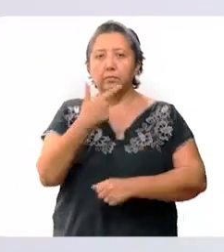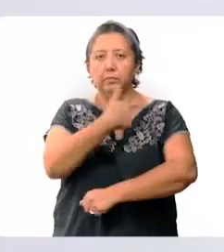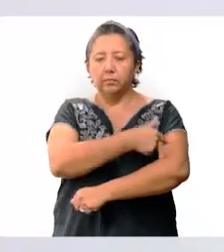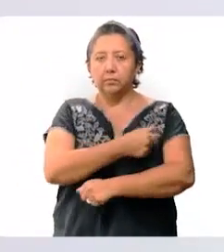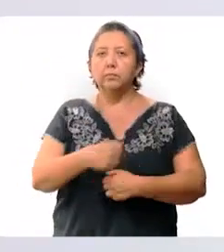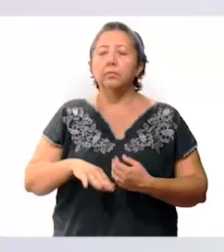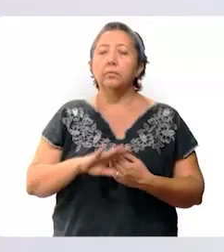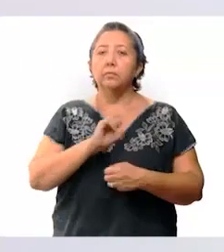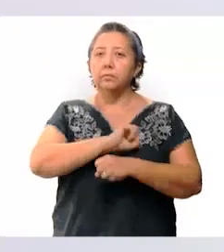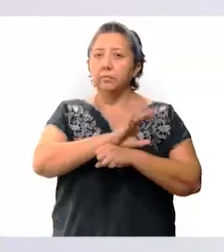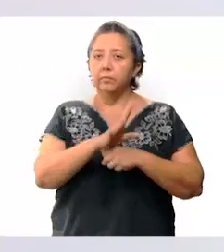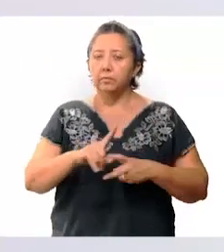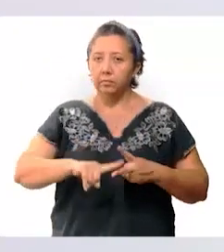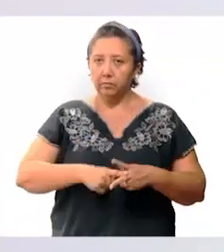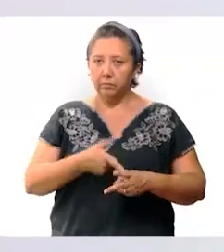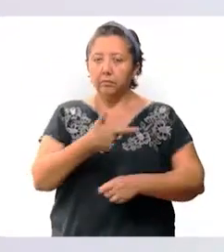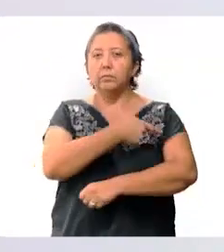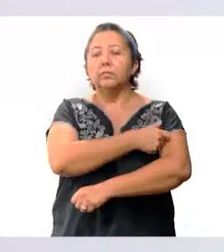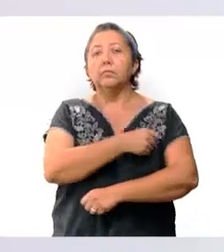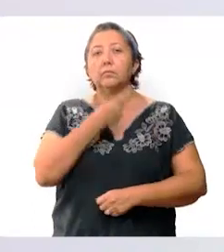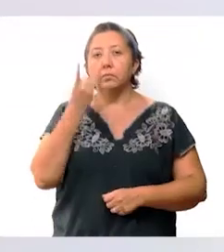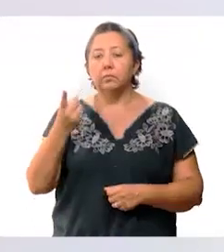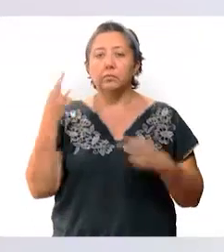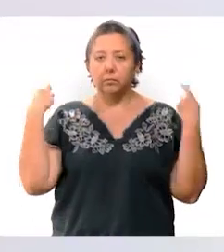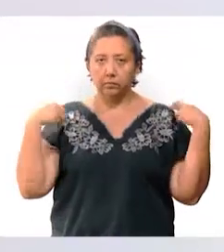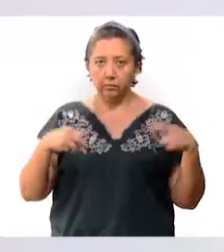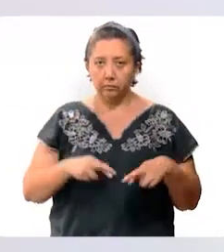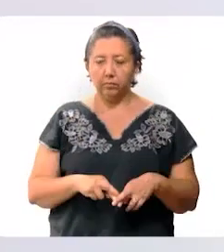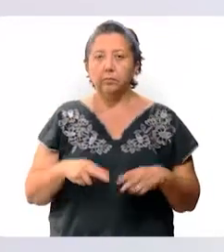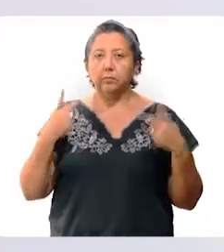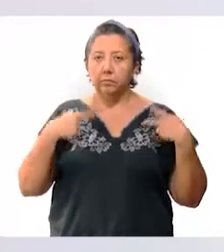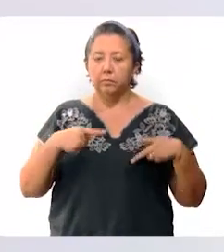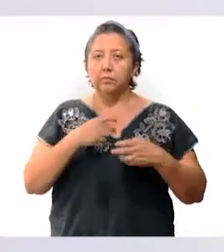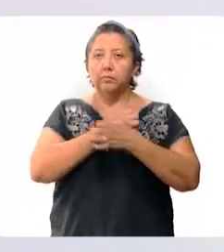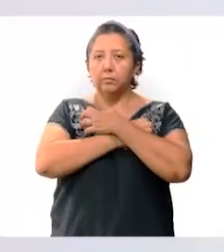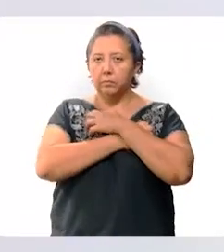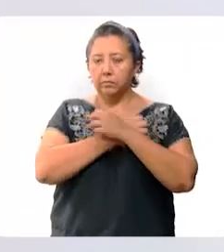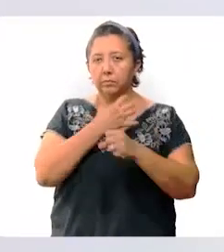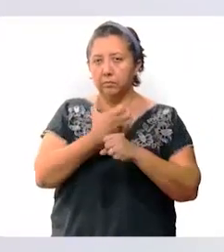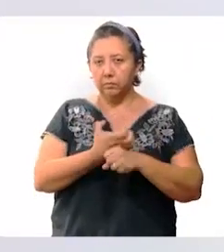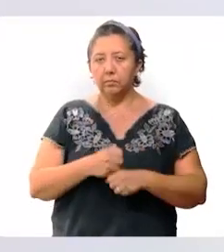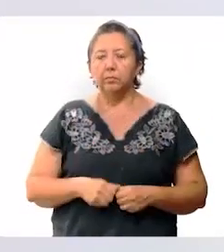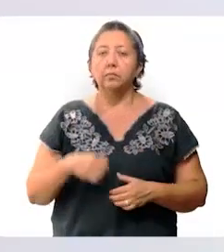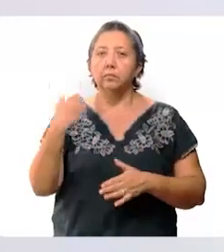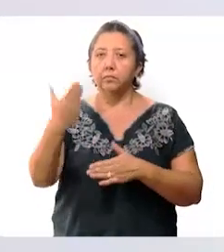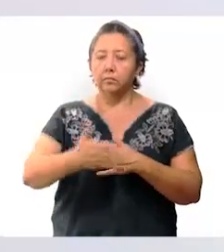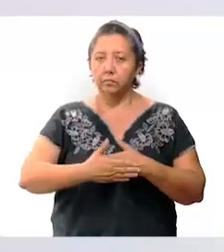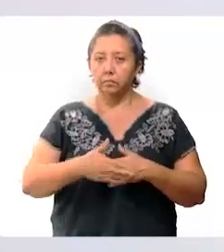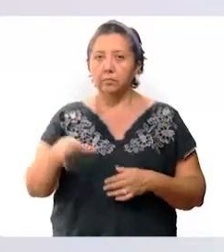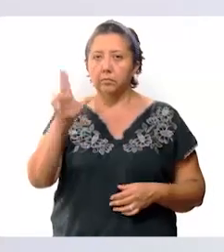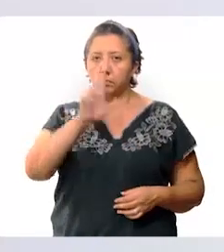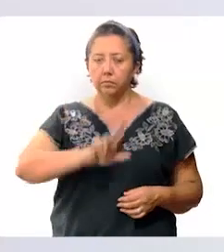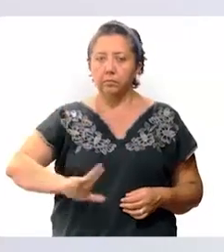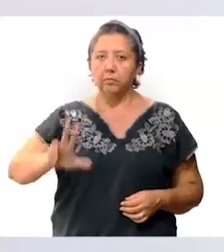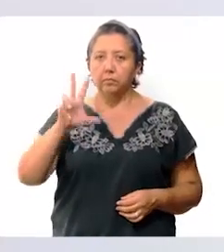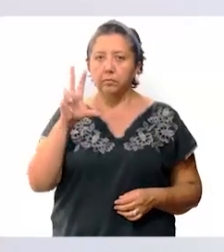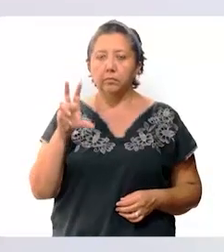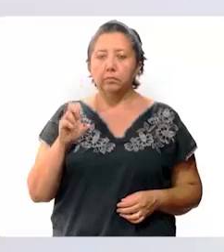contra el coronavirus para iniciar el proceso de vacunación de los maestros y personal educativo del estado el próximo martes